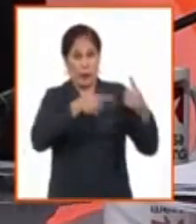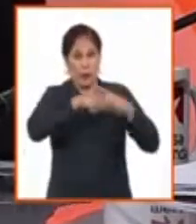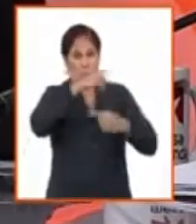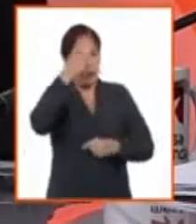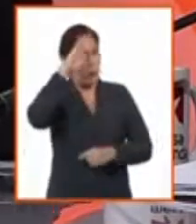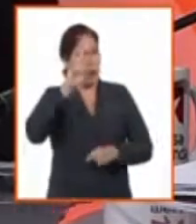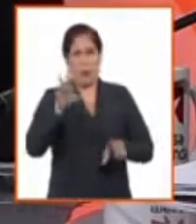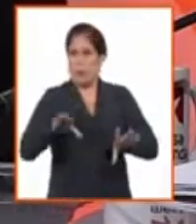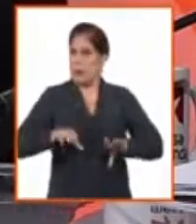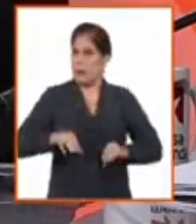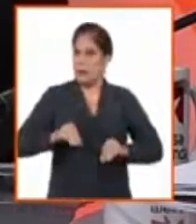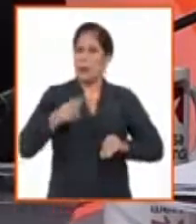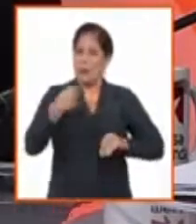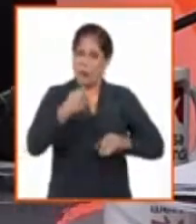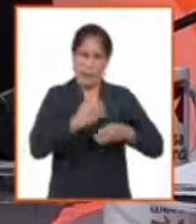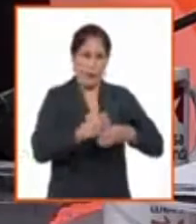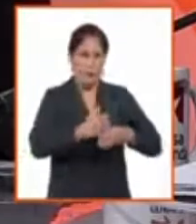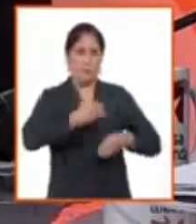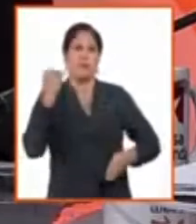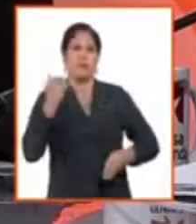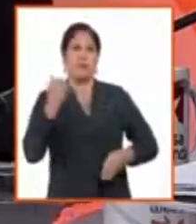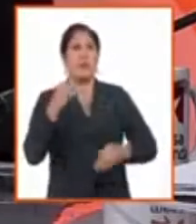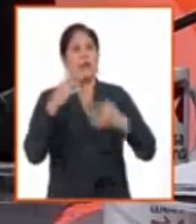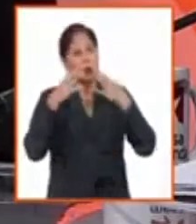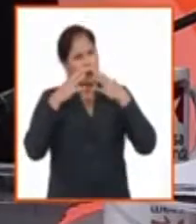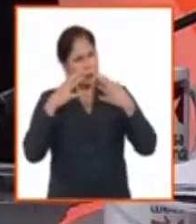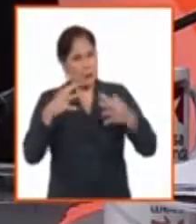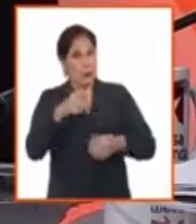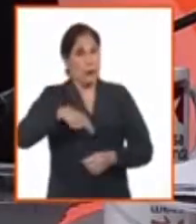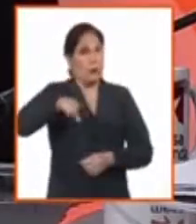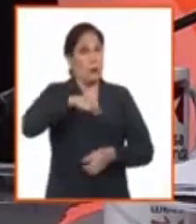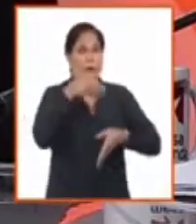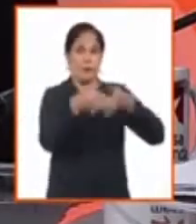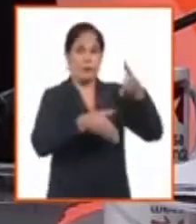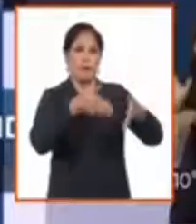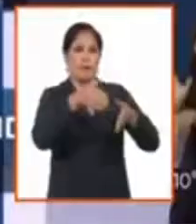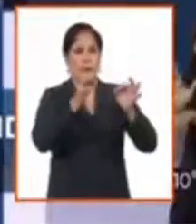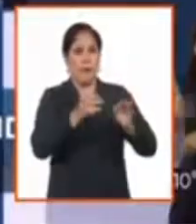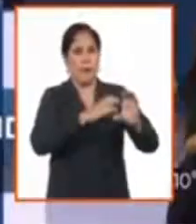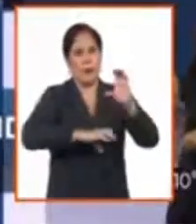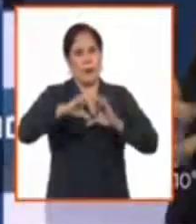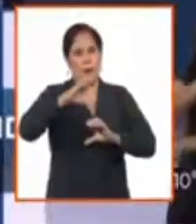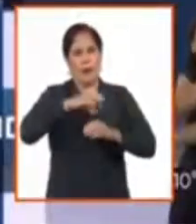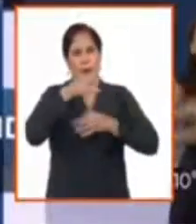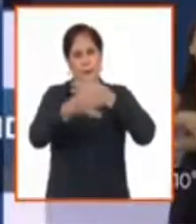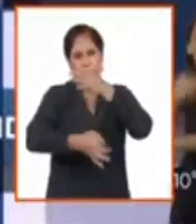también de nuestra región de los presidentes de nuestra región